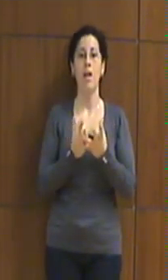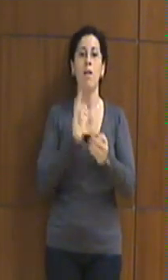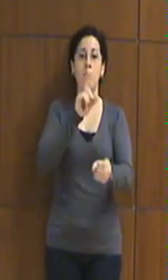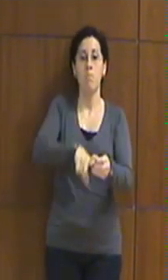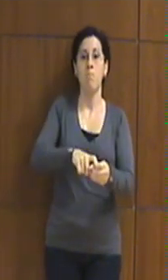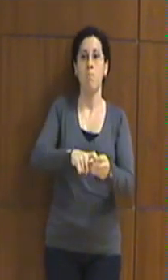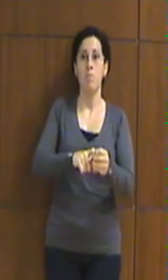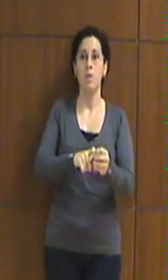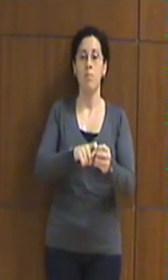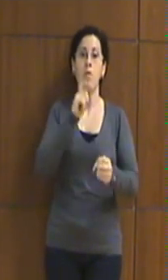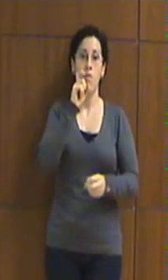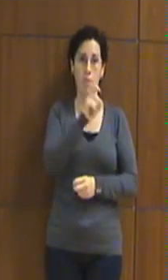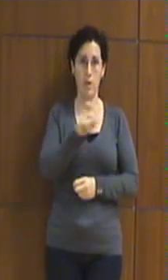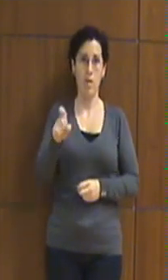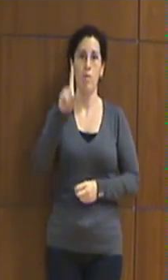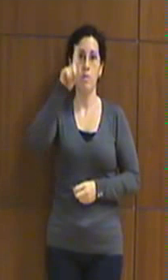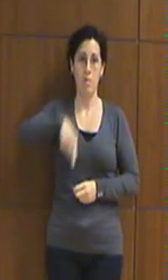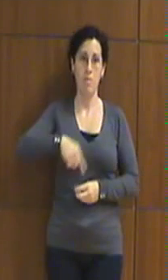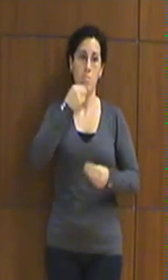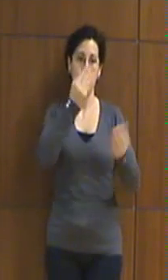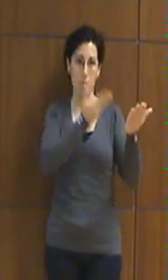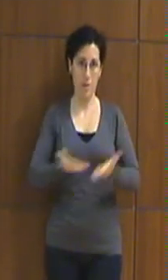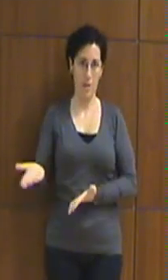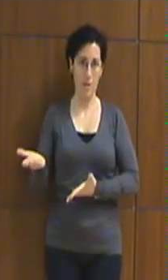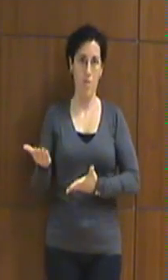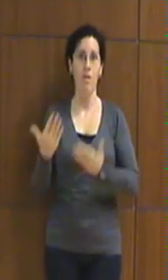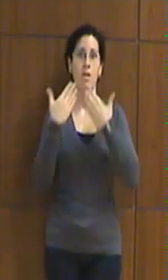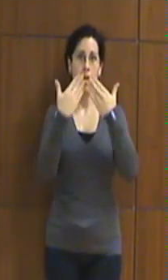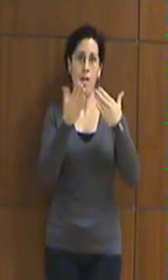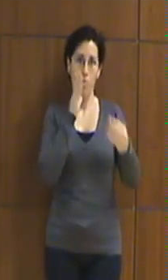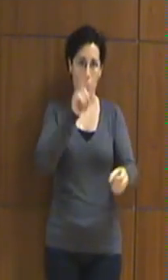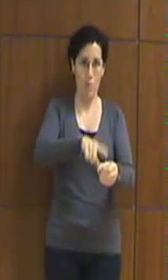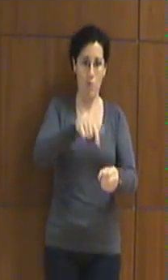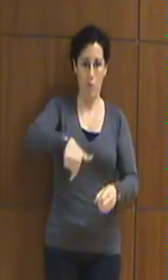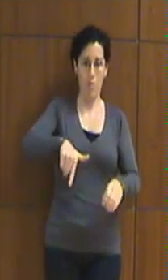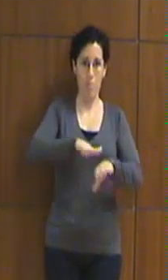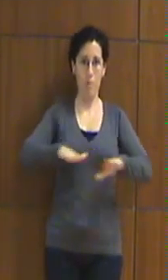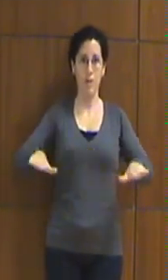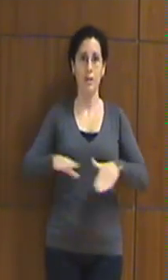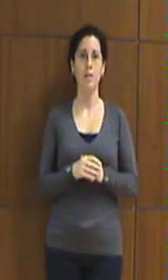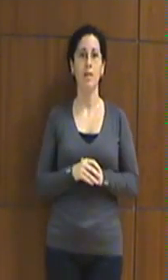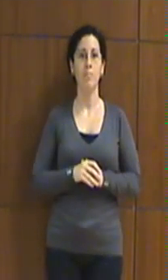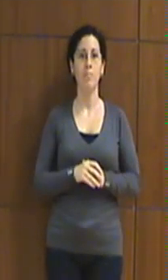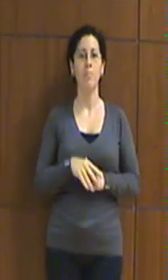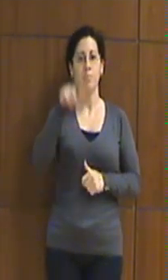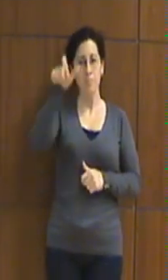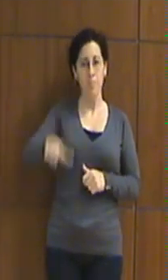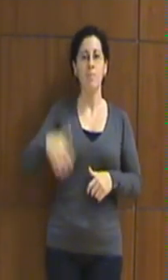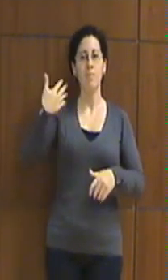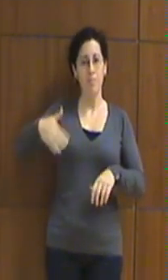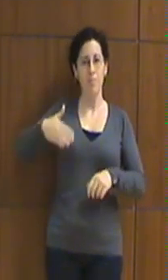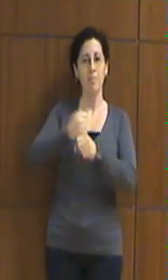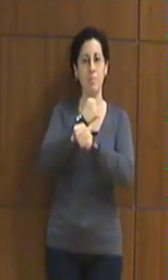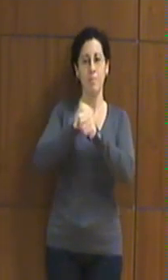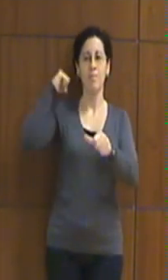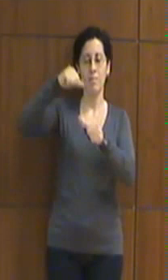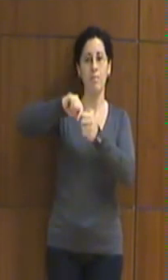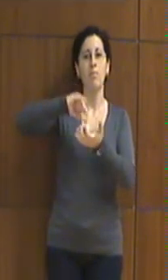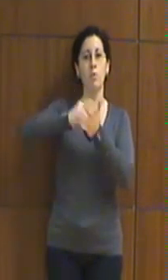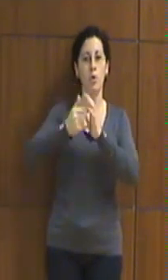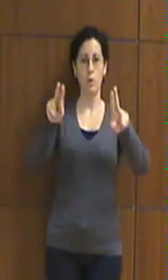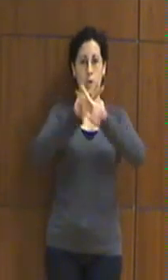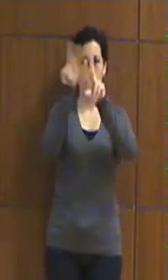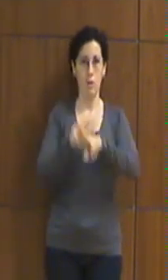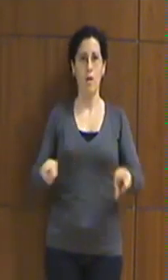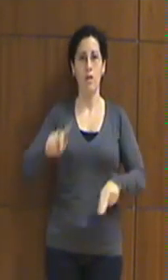Fundación. Bueno, pues bienvenido, muchas gracias por todo. Estás metido también en proyectos internacionales, a lo mejor también nos puedes dar una